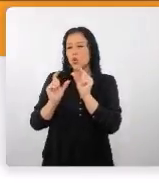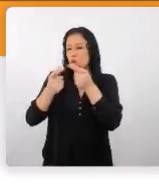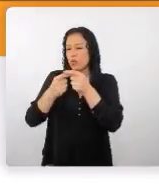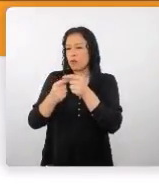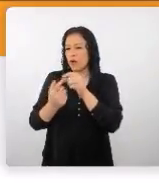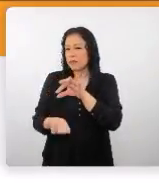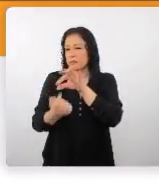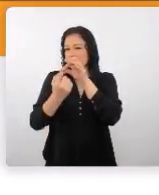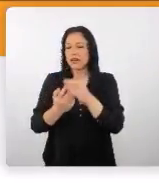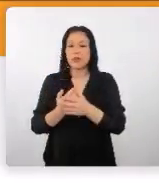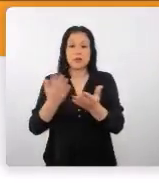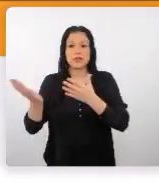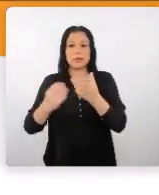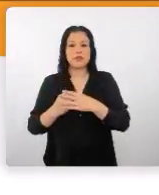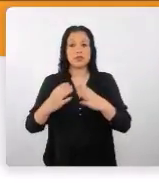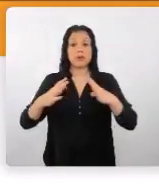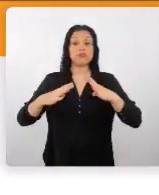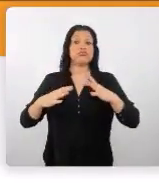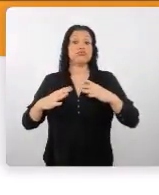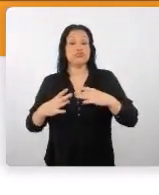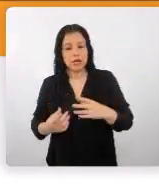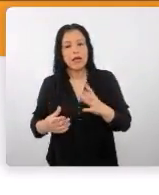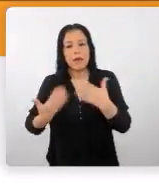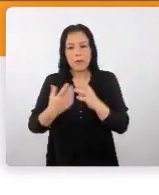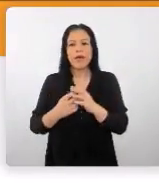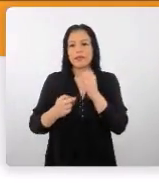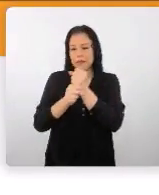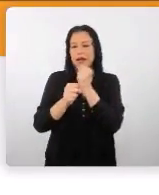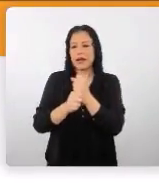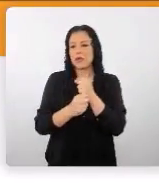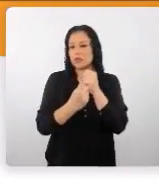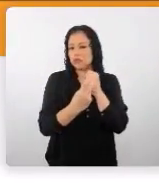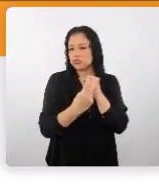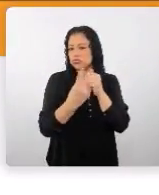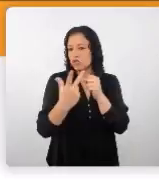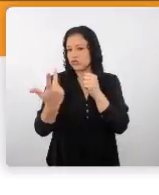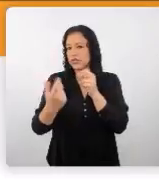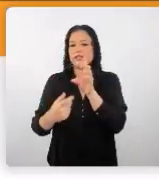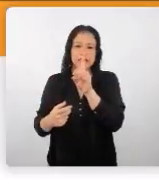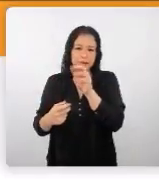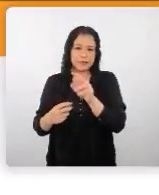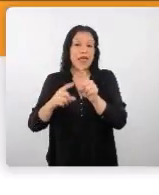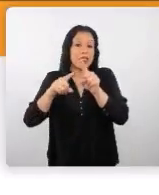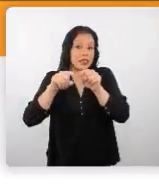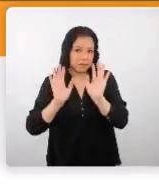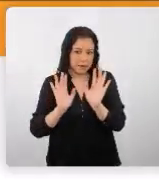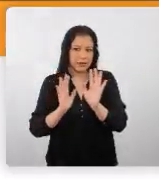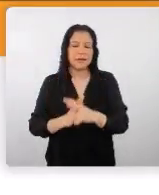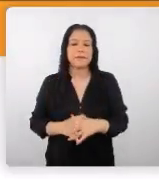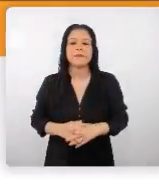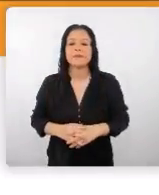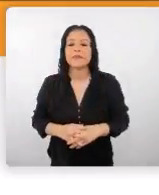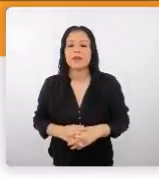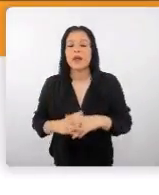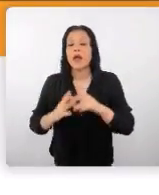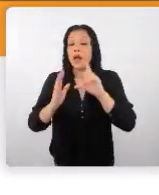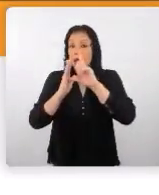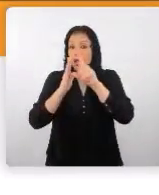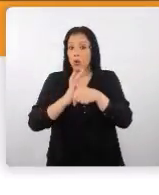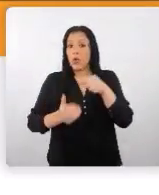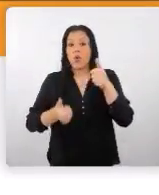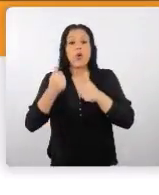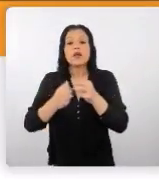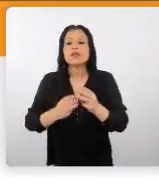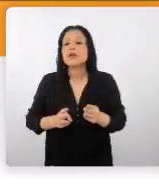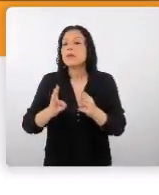servicios de lujo, entonces también puede trabajar con uno diferente, ¿no? Luego, ¿cuáles son los